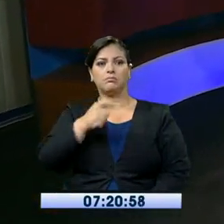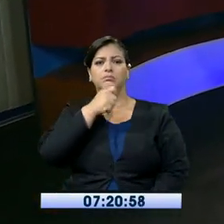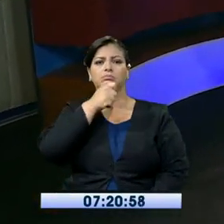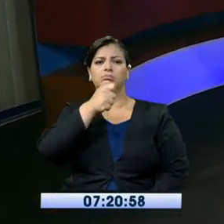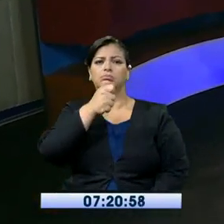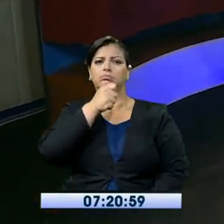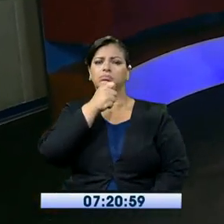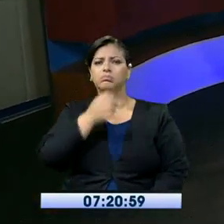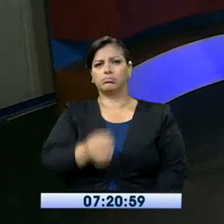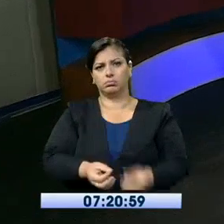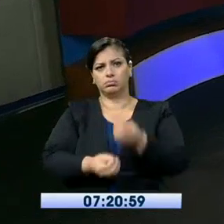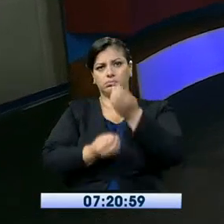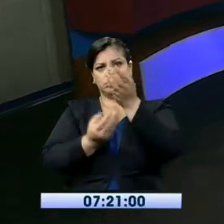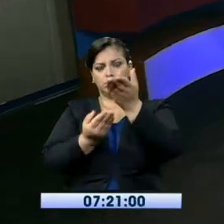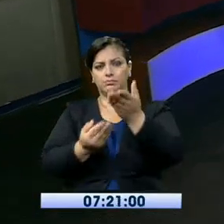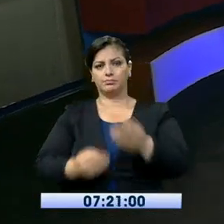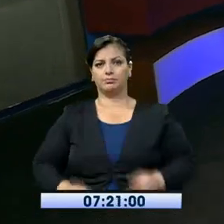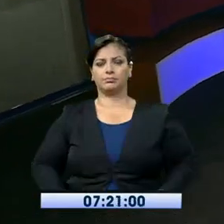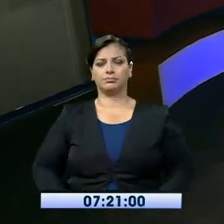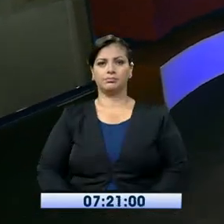vive.